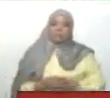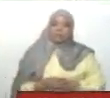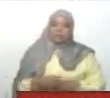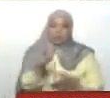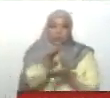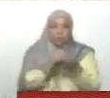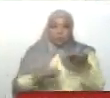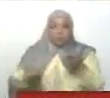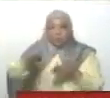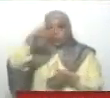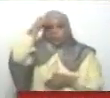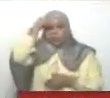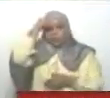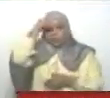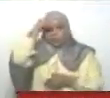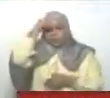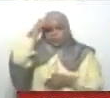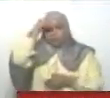Toma nota esta idea.